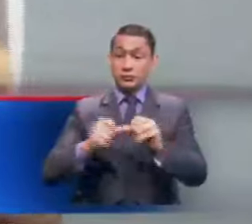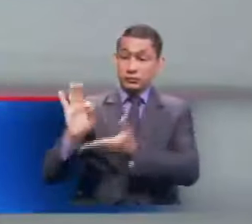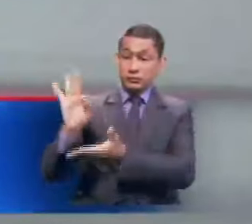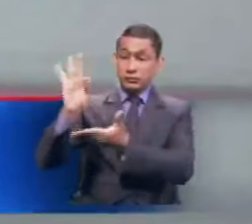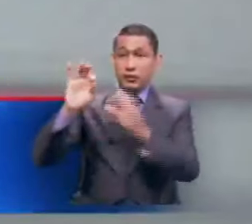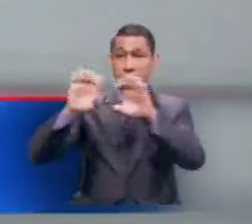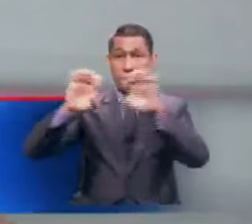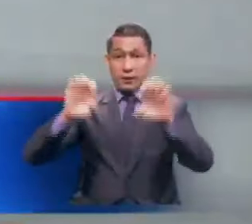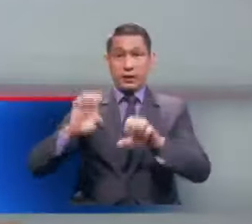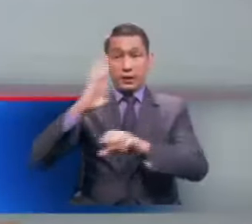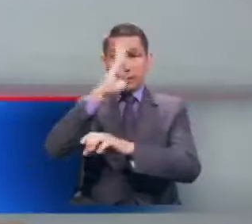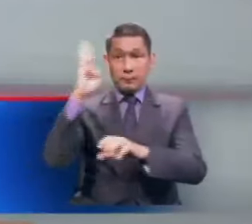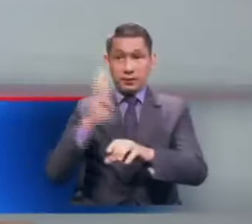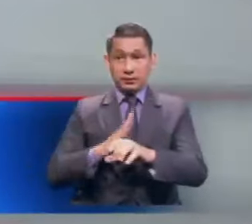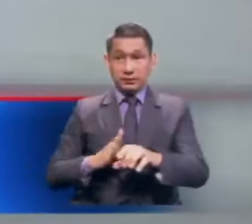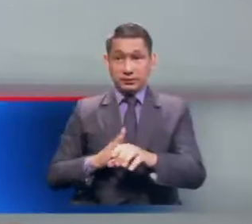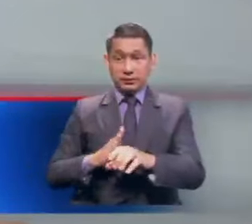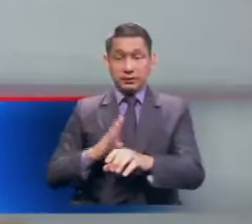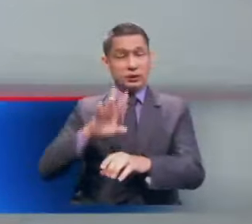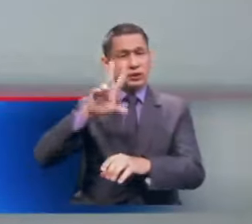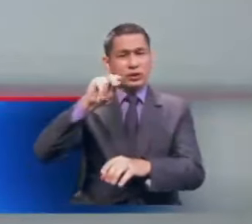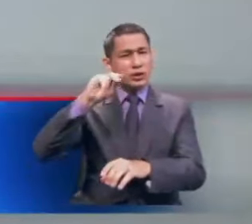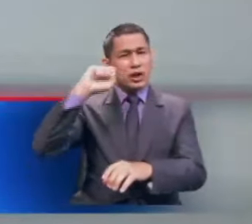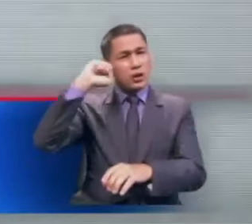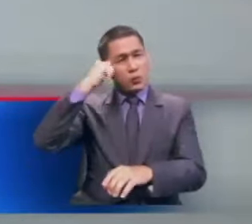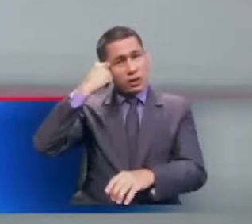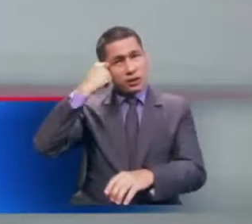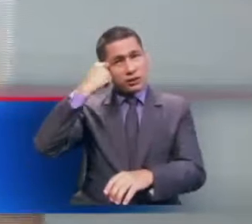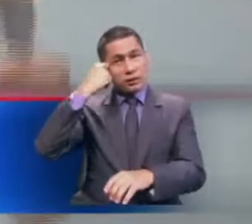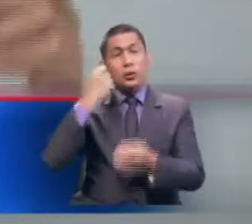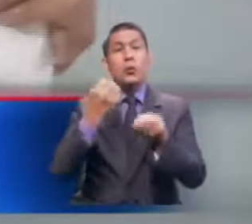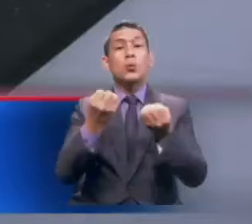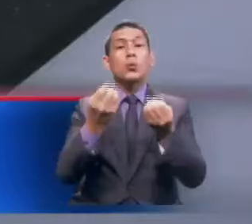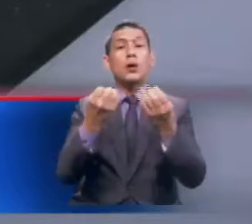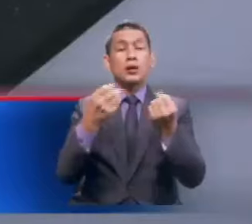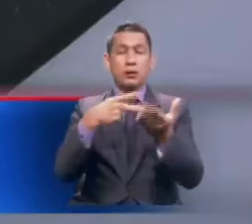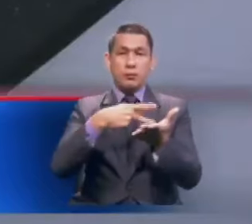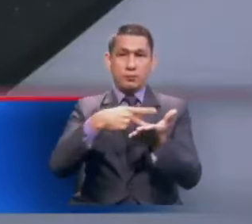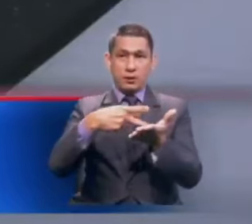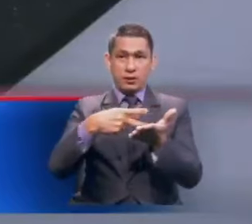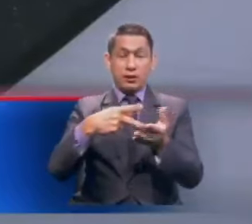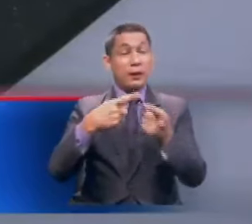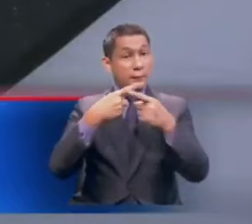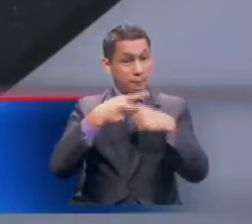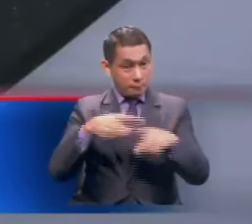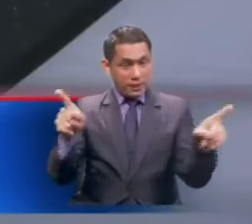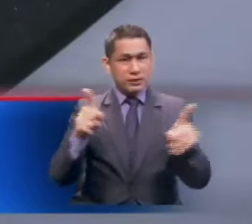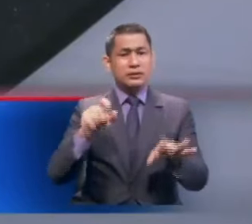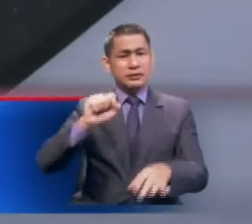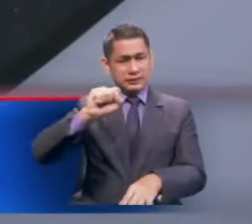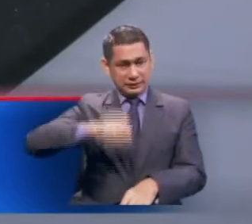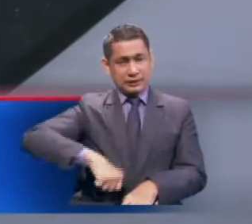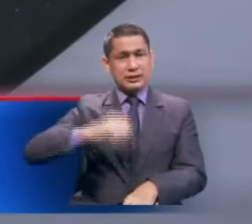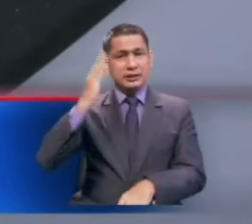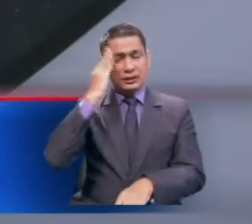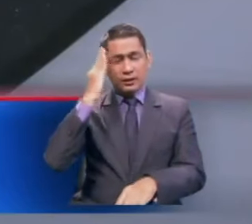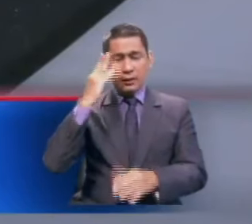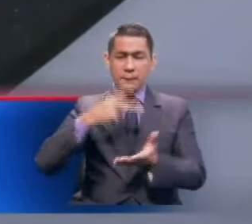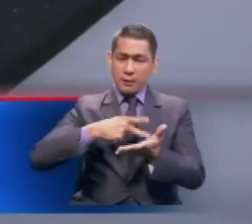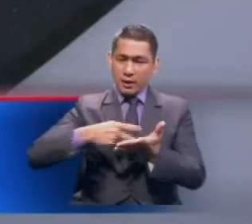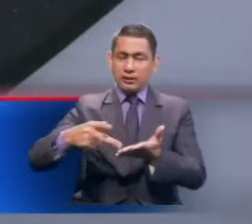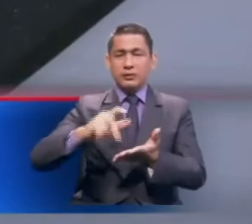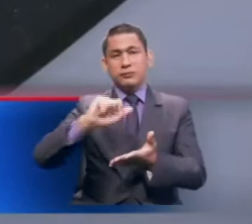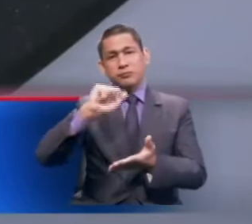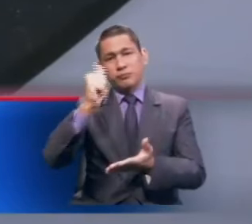ode brech Indicó que no recordaba con exactitud los pagos que hizo pero precisó que oscilaba entre